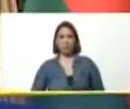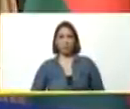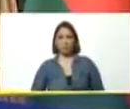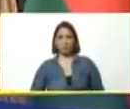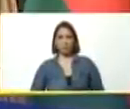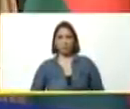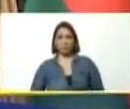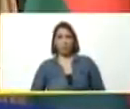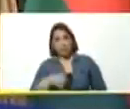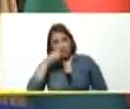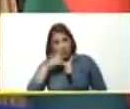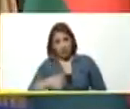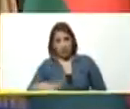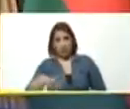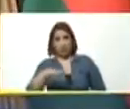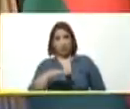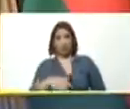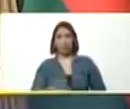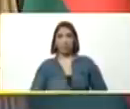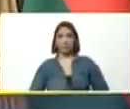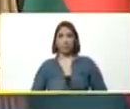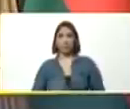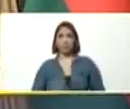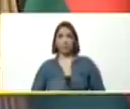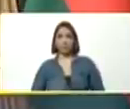Y los pueblos,